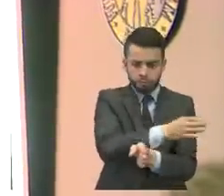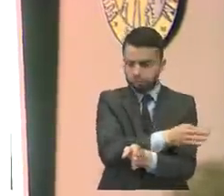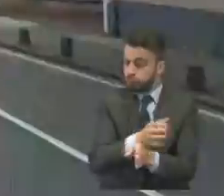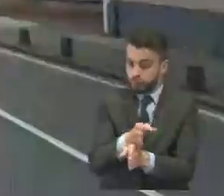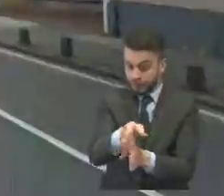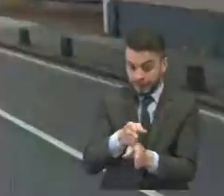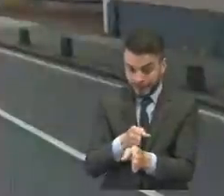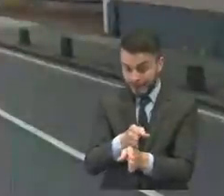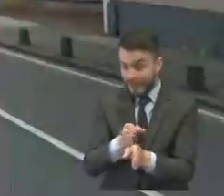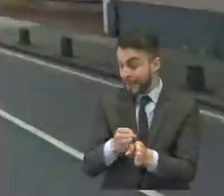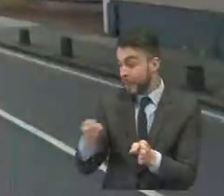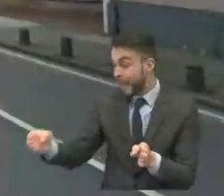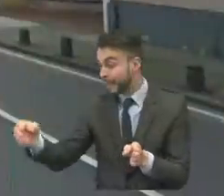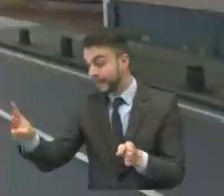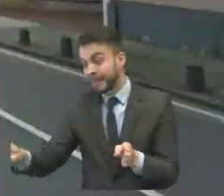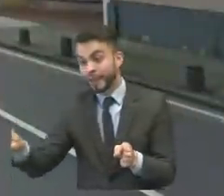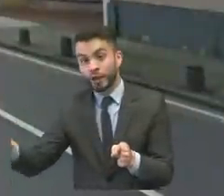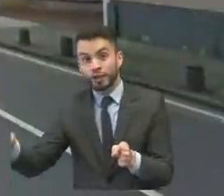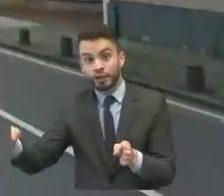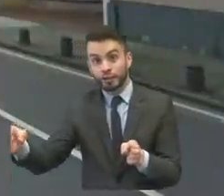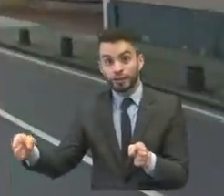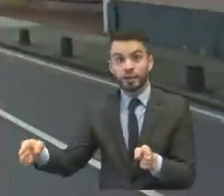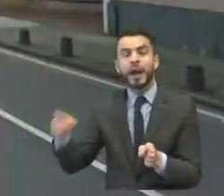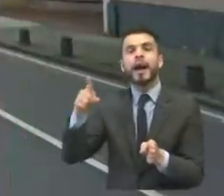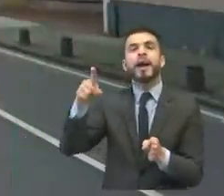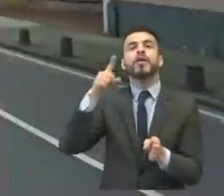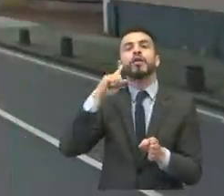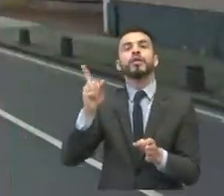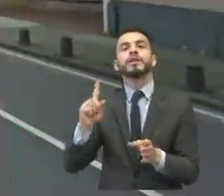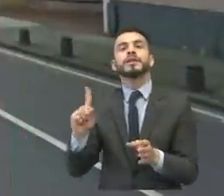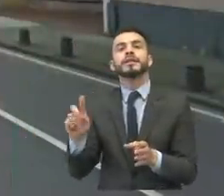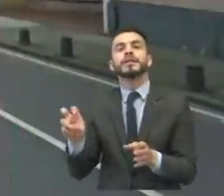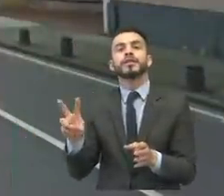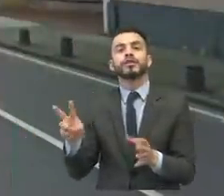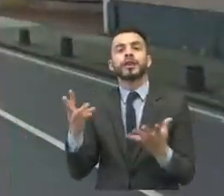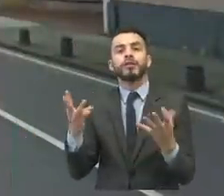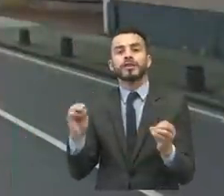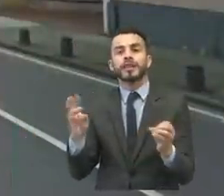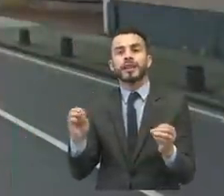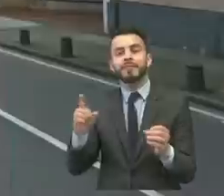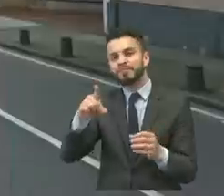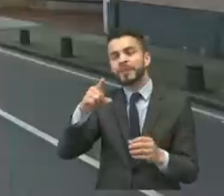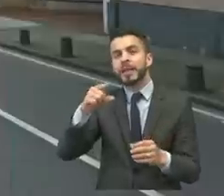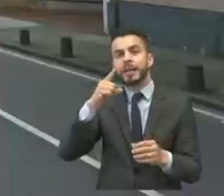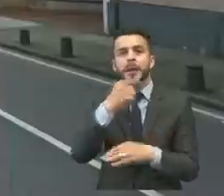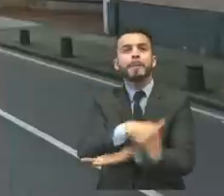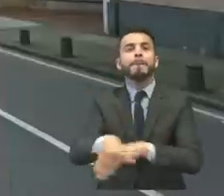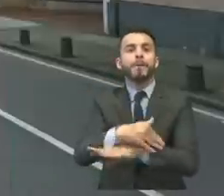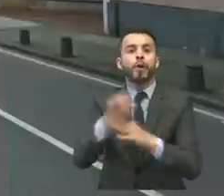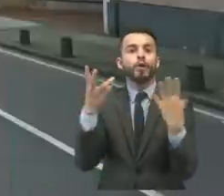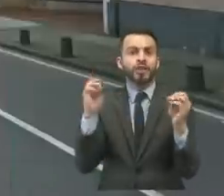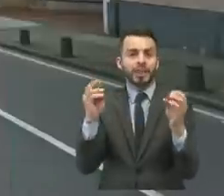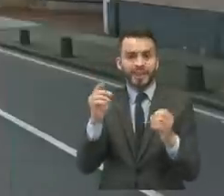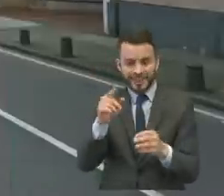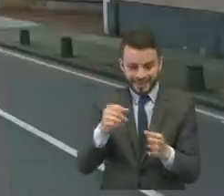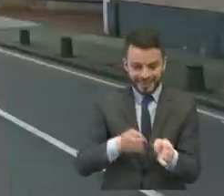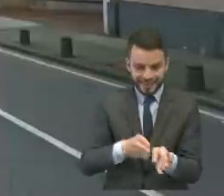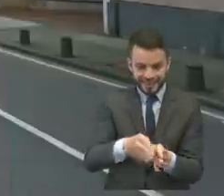la 72, ¿dónde está la 80? Ah, no, todavía no me adelanto tanto. La 80. Este es el punto de la